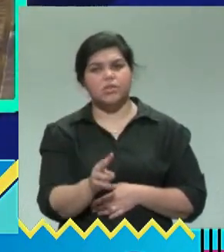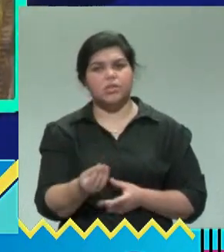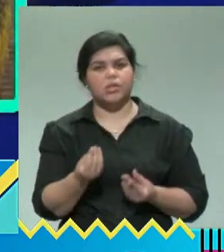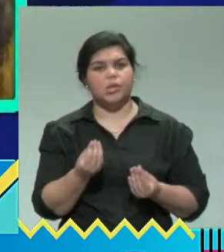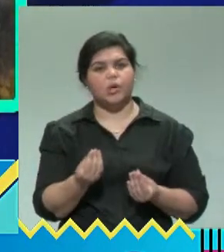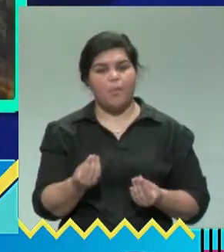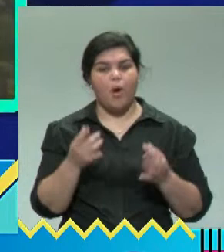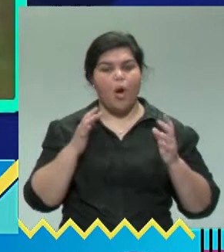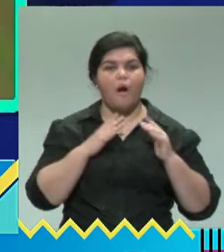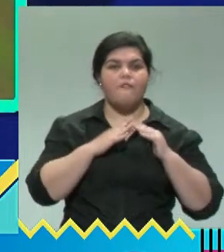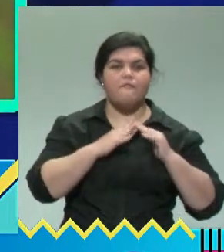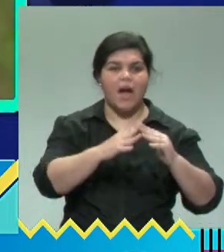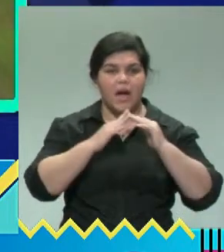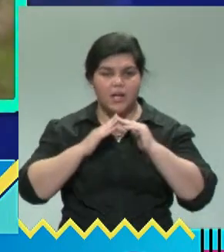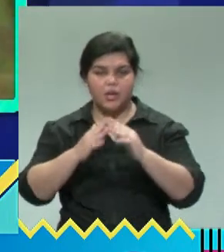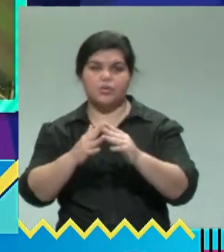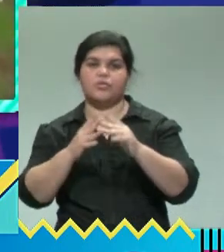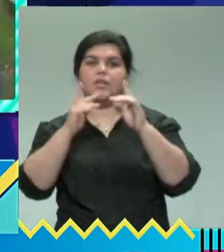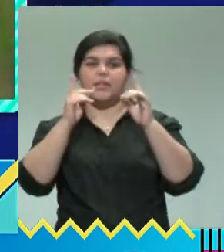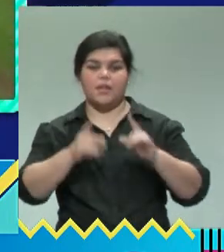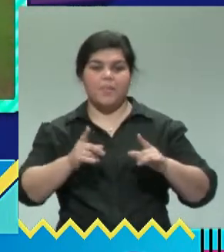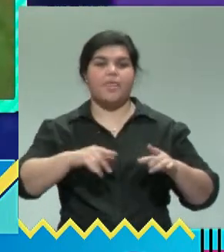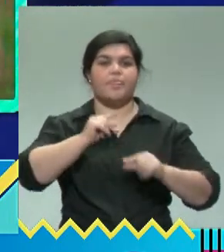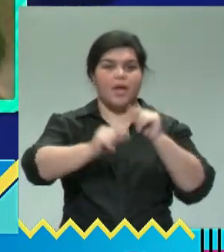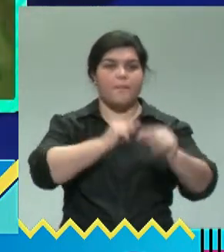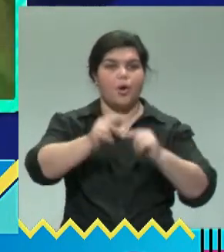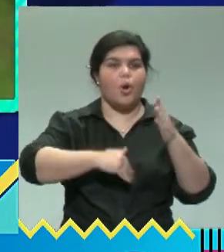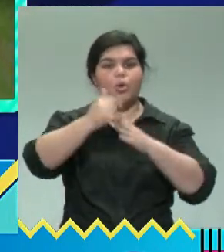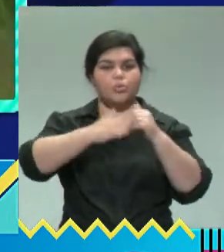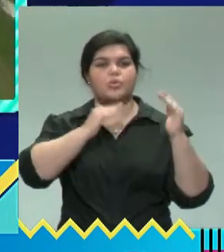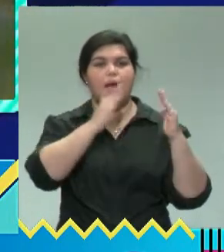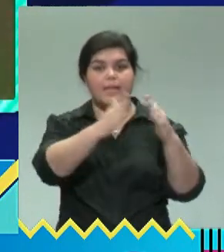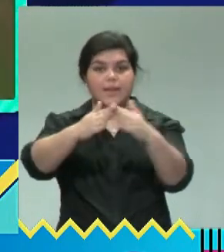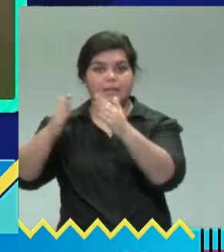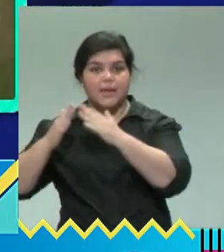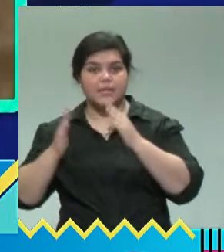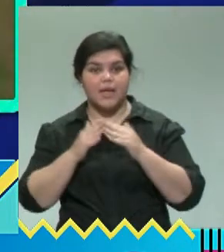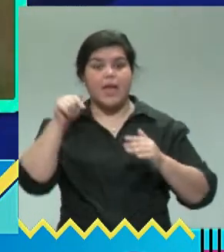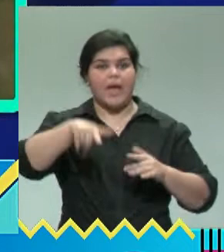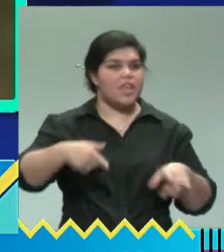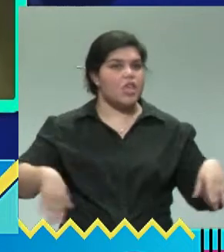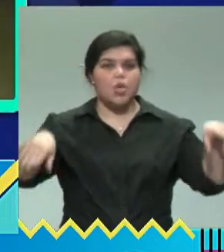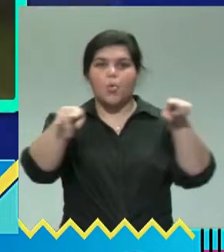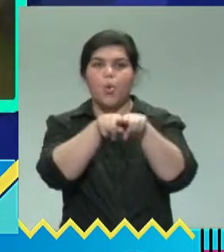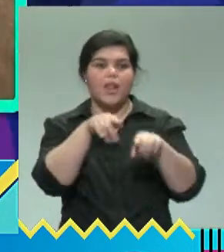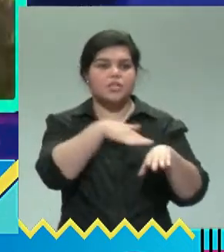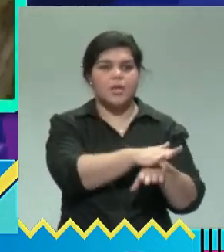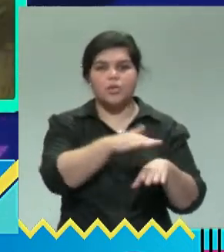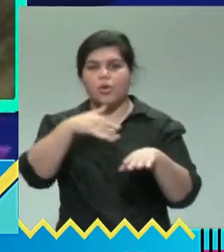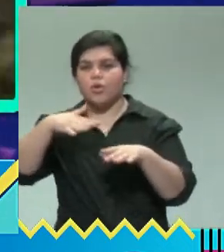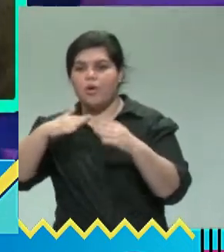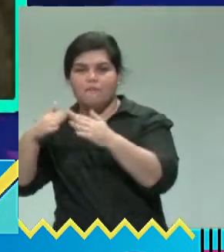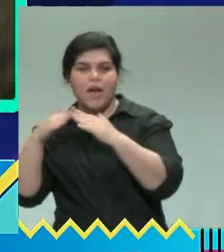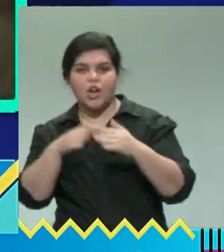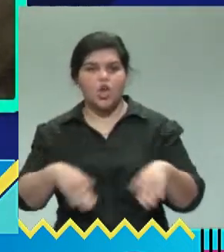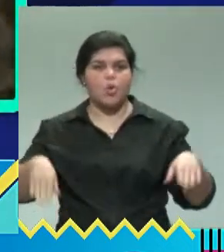los barrios, en las distintas zonas que se van urbanizando, sobre los cuales la ciudad va avanzando, que permite igualar la calidad de vida, porque lo que estamos hablando cuando